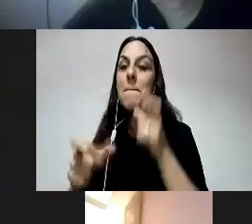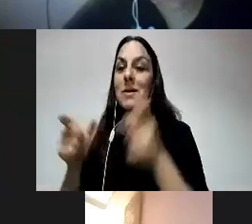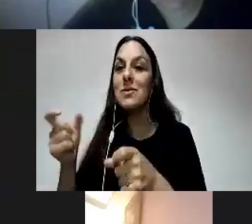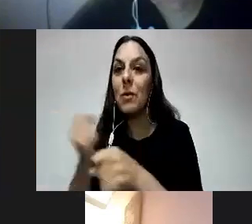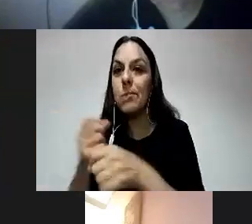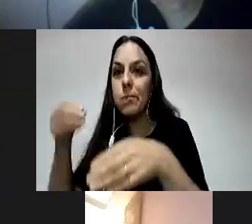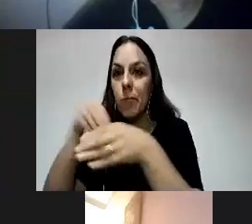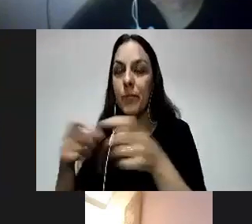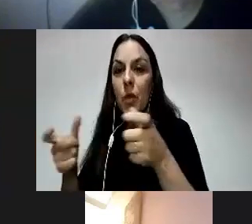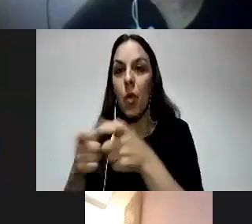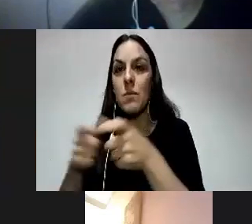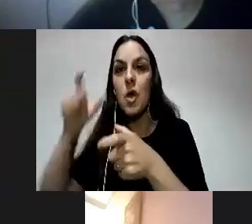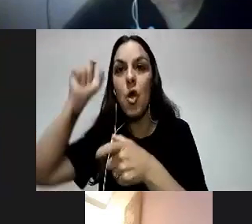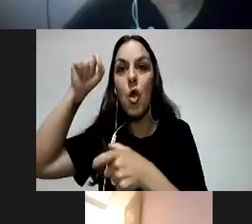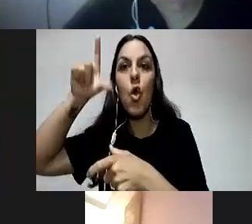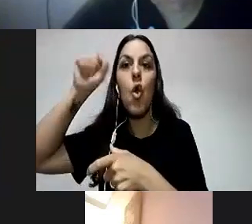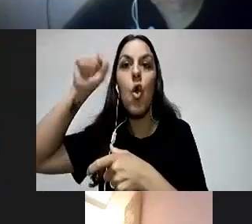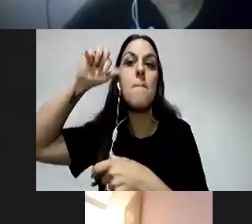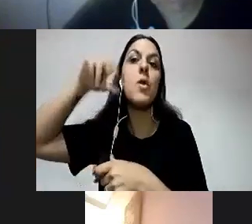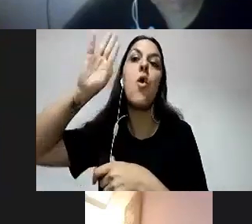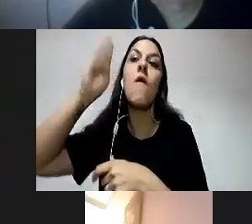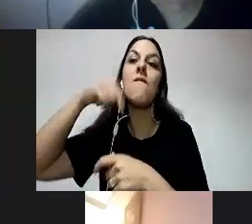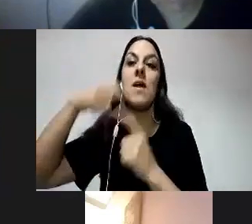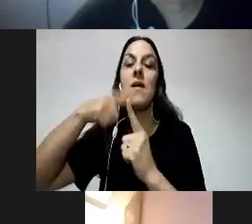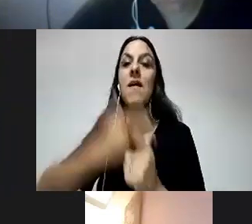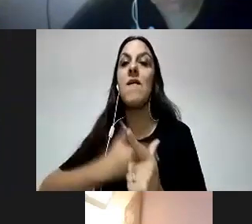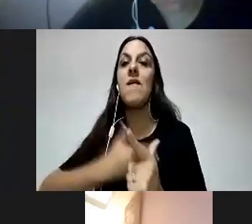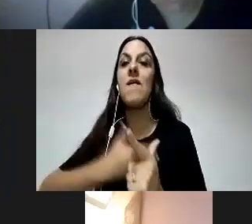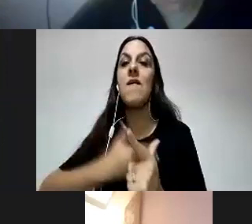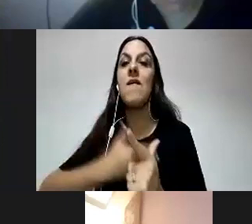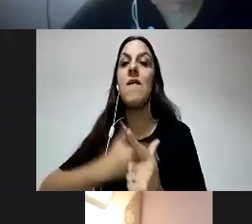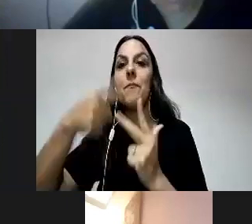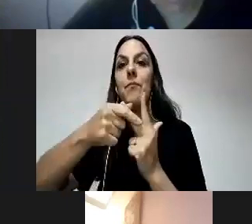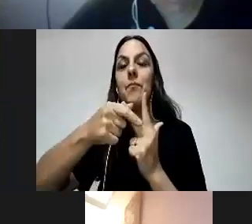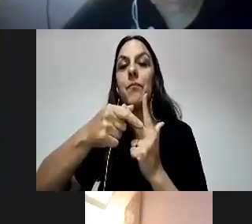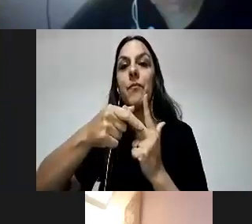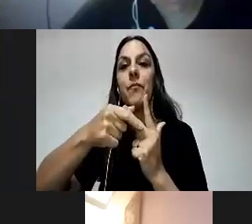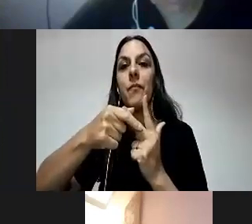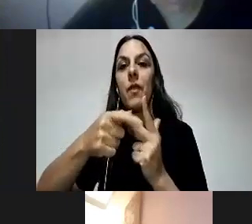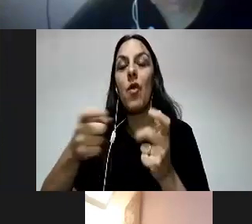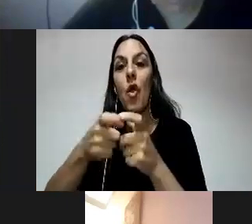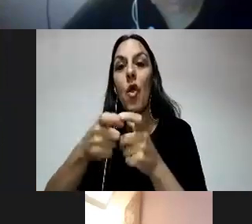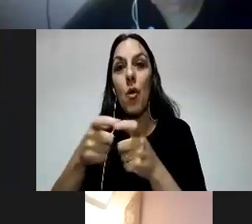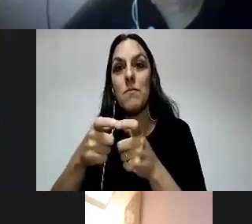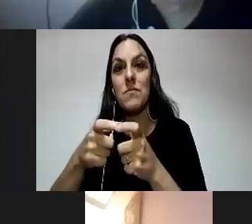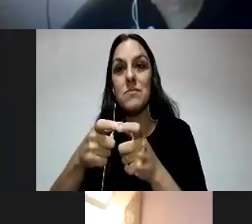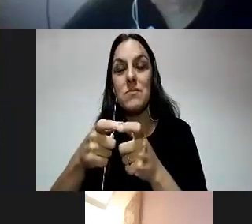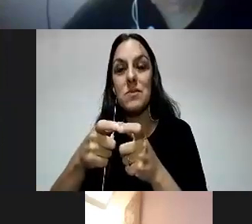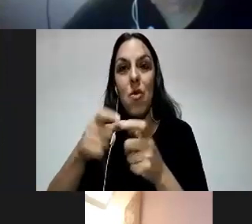de Colproba, de FACA, de la Comisión Interdepartamental.